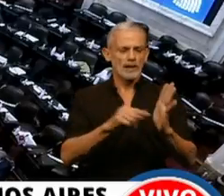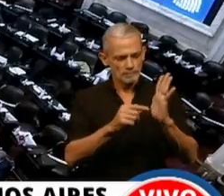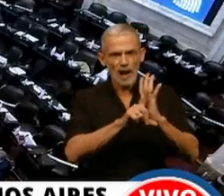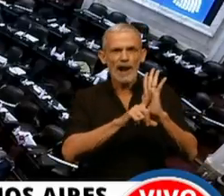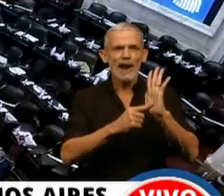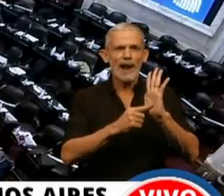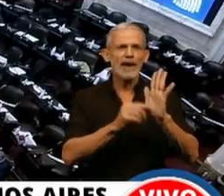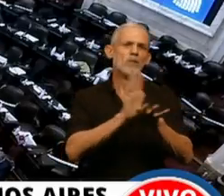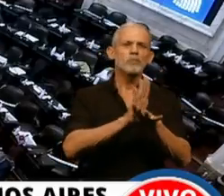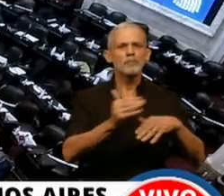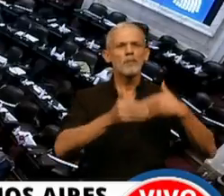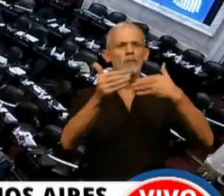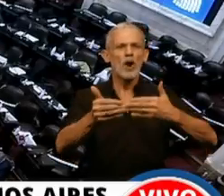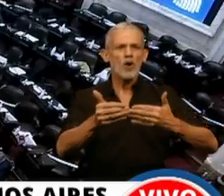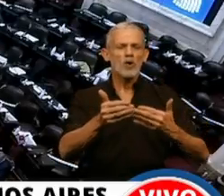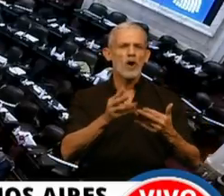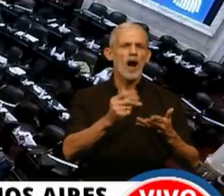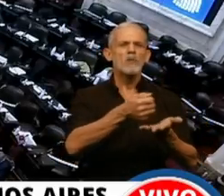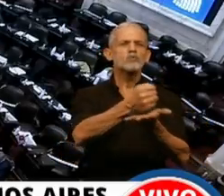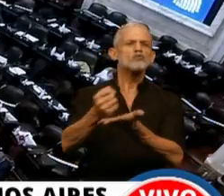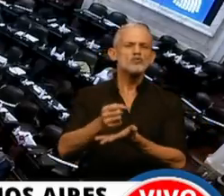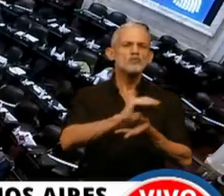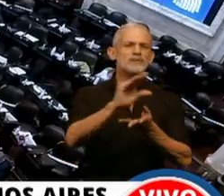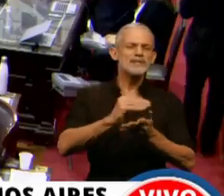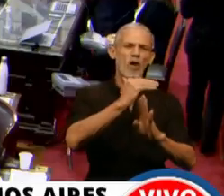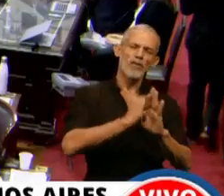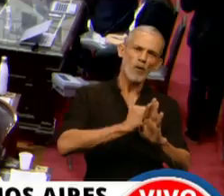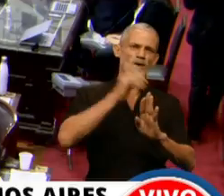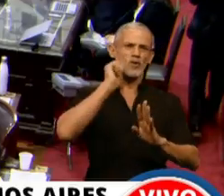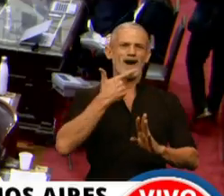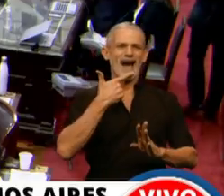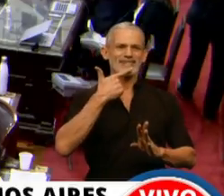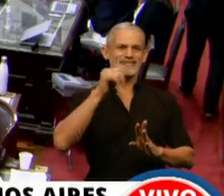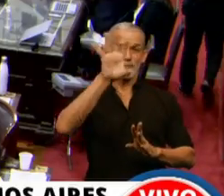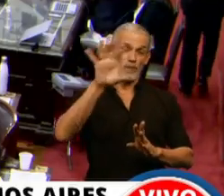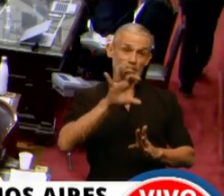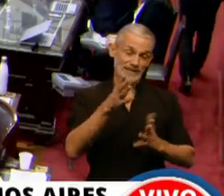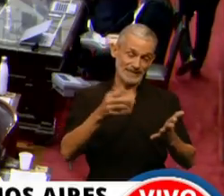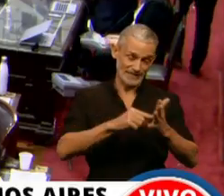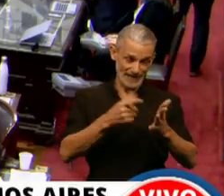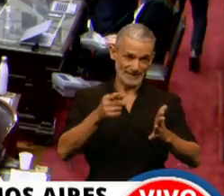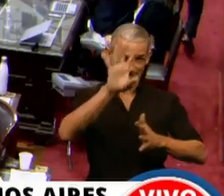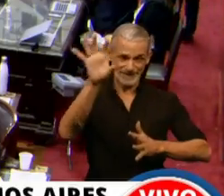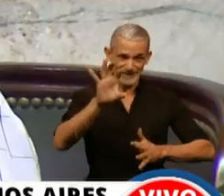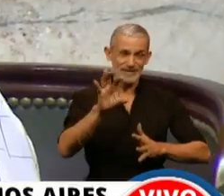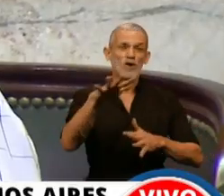prórroga de los subsidios a los consumos residenciales de gas de provincia en las zonas frías